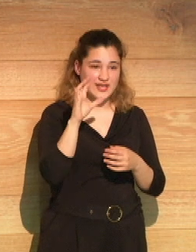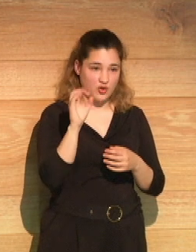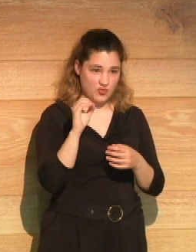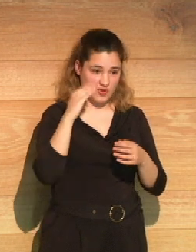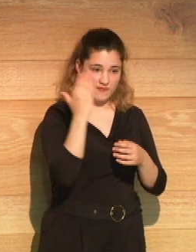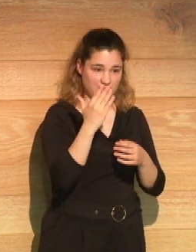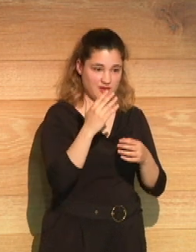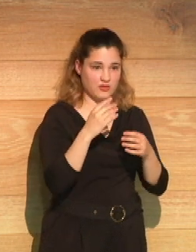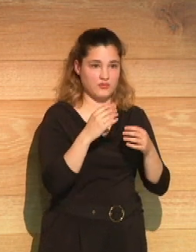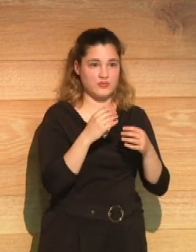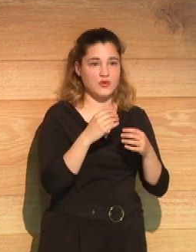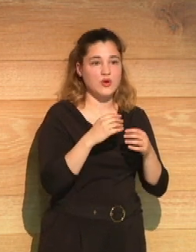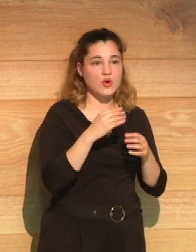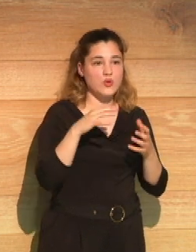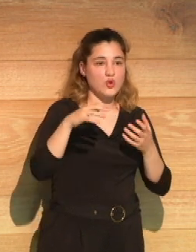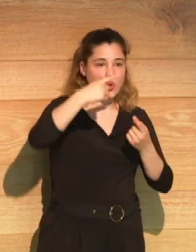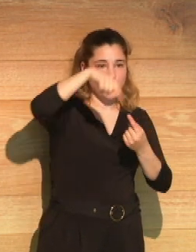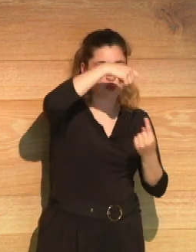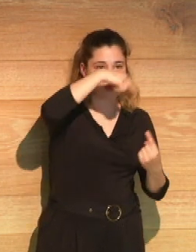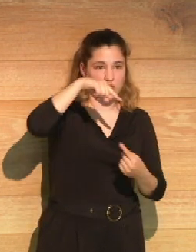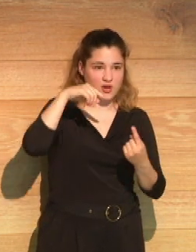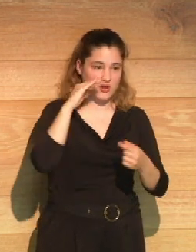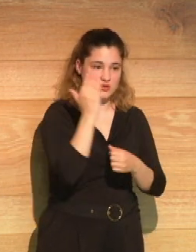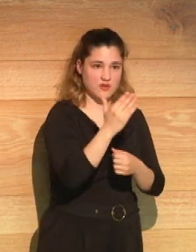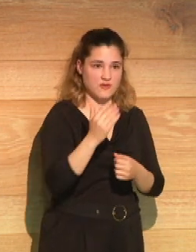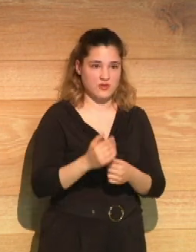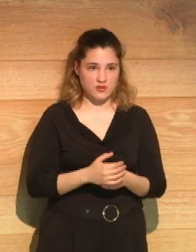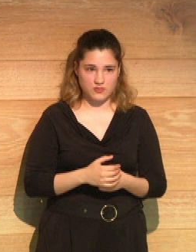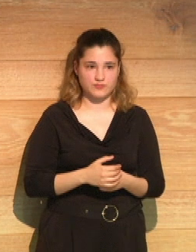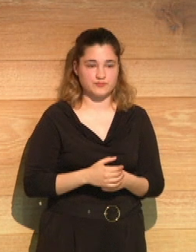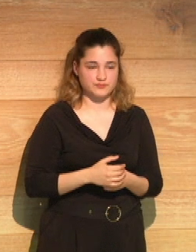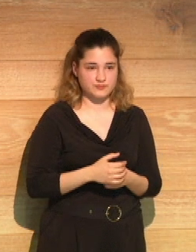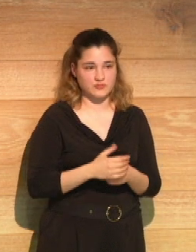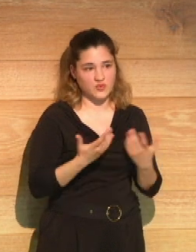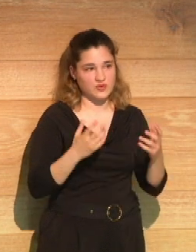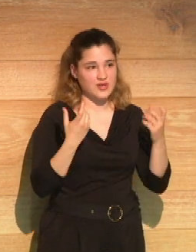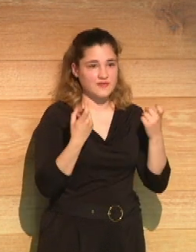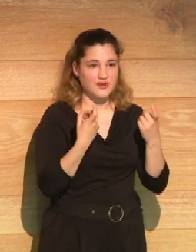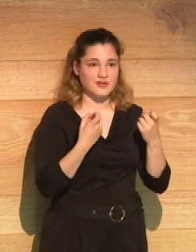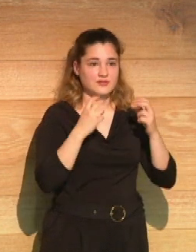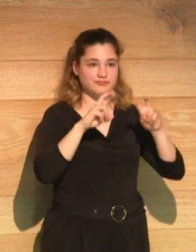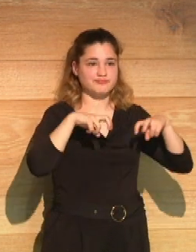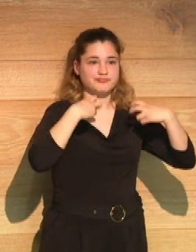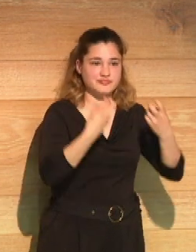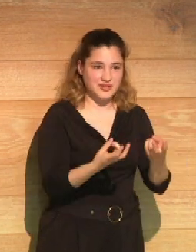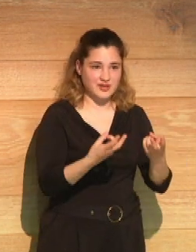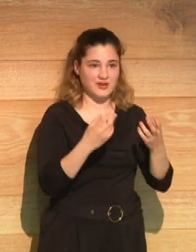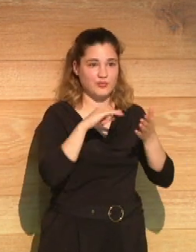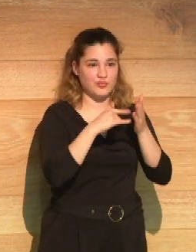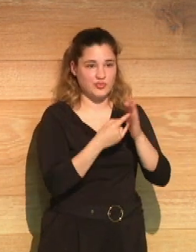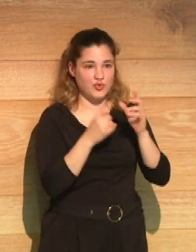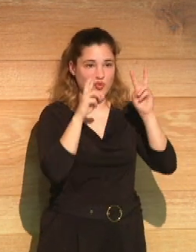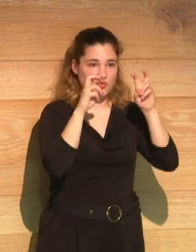de los huracanes y cómo han tenido que definitivamente reinventarse y crear nuevos protocolos para almacenamiento de